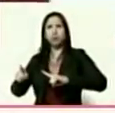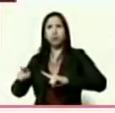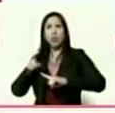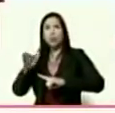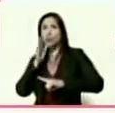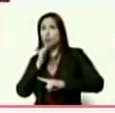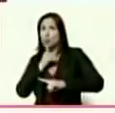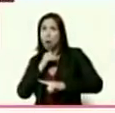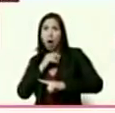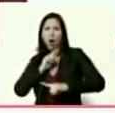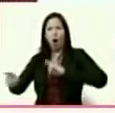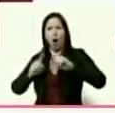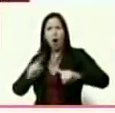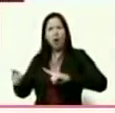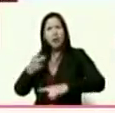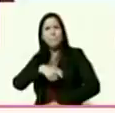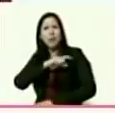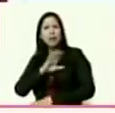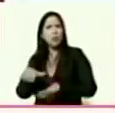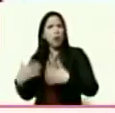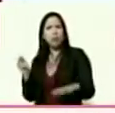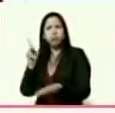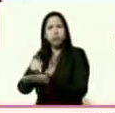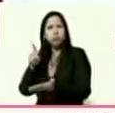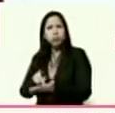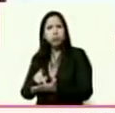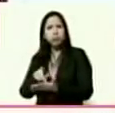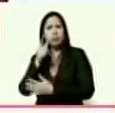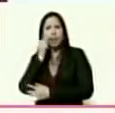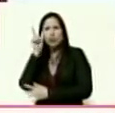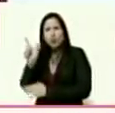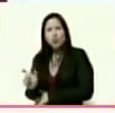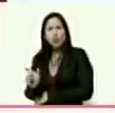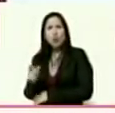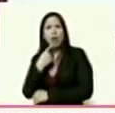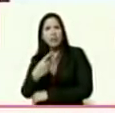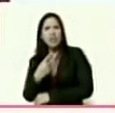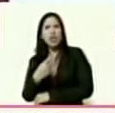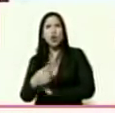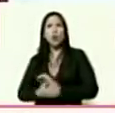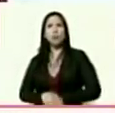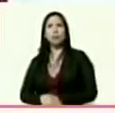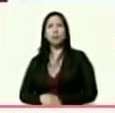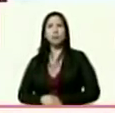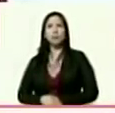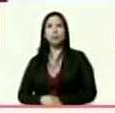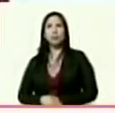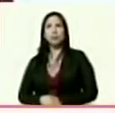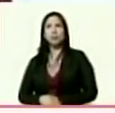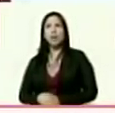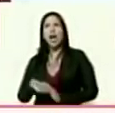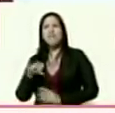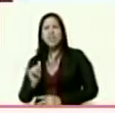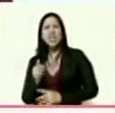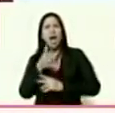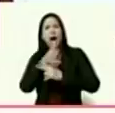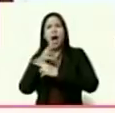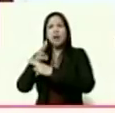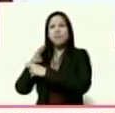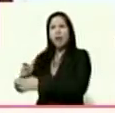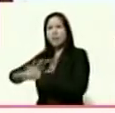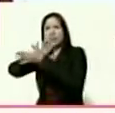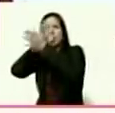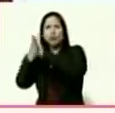orden a España cuando estaba el señor Aznar, ¿no se acuerdan? Que dijo y juró que había armas de destrucción masiva